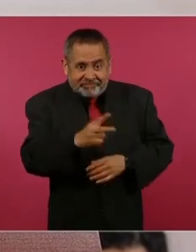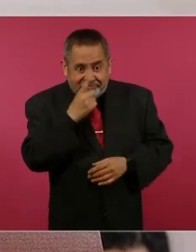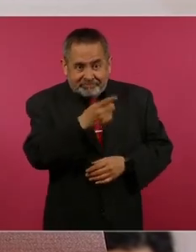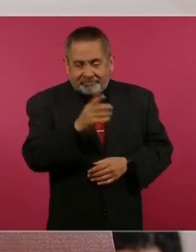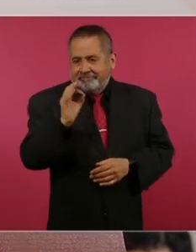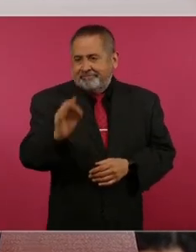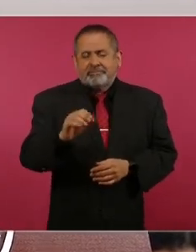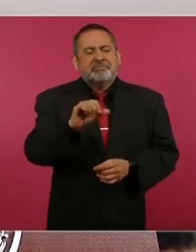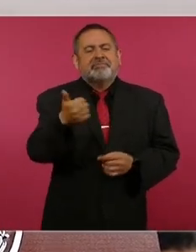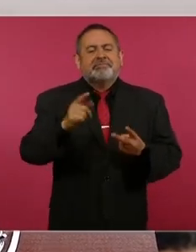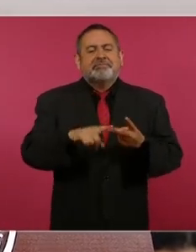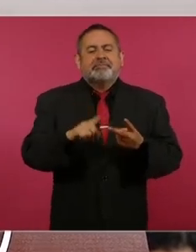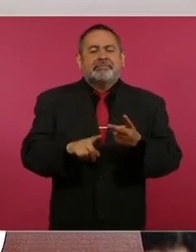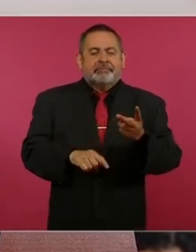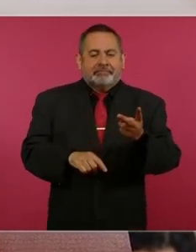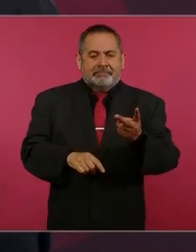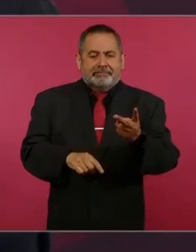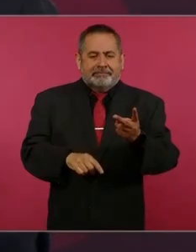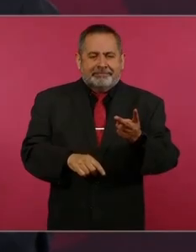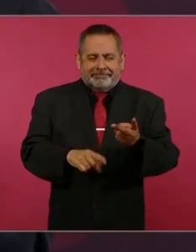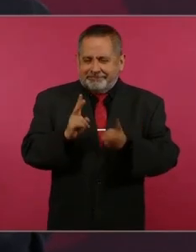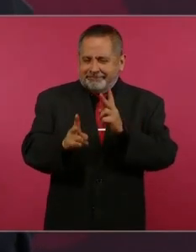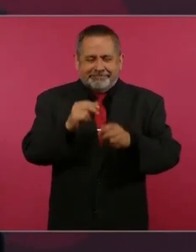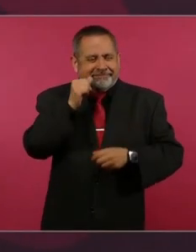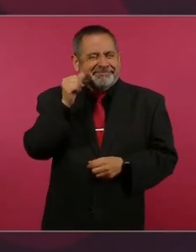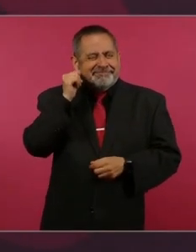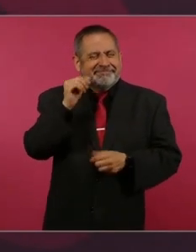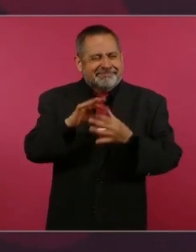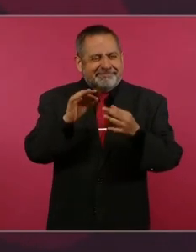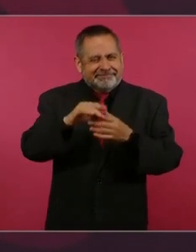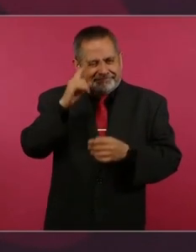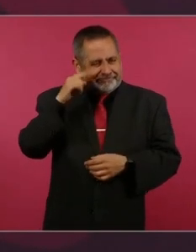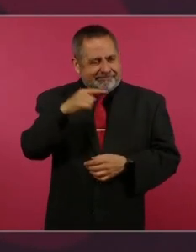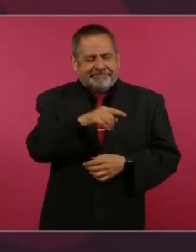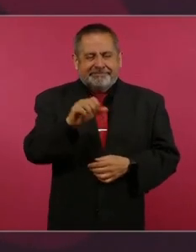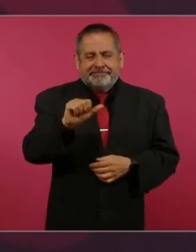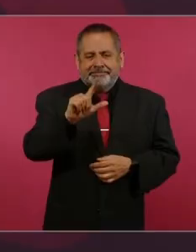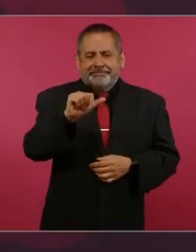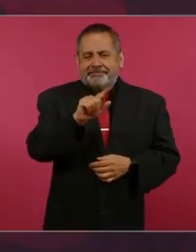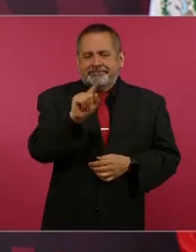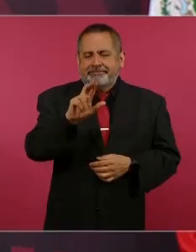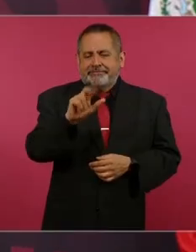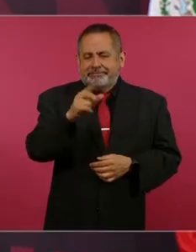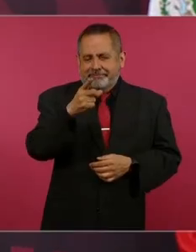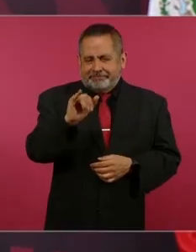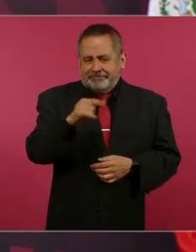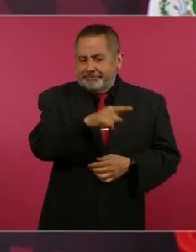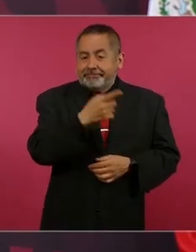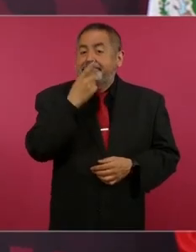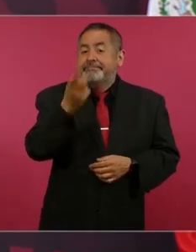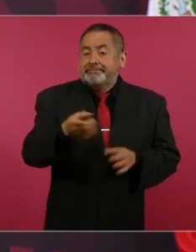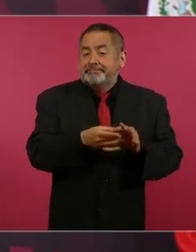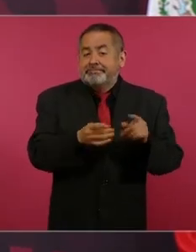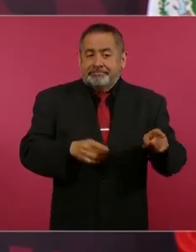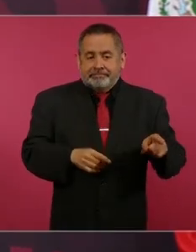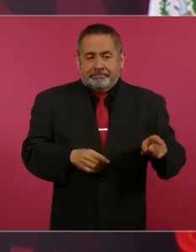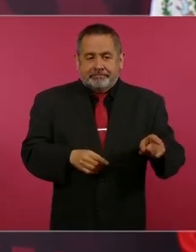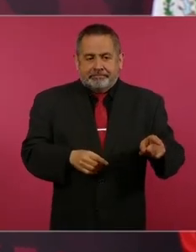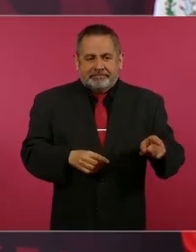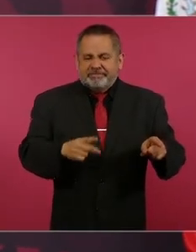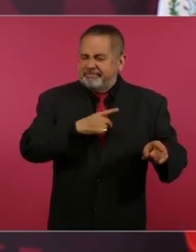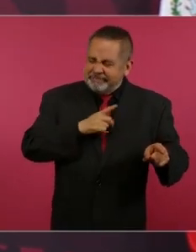como el otro testimonio, lo que hablábamos ayer, de Alarraqui, que dice, ¿sí?, hay